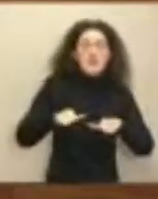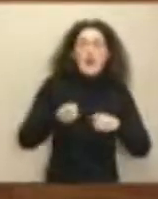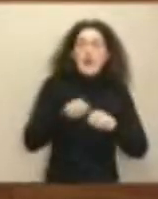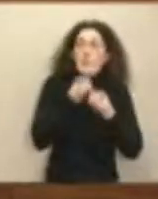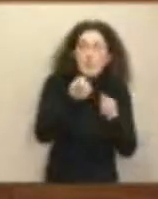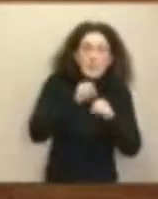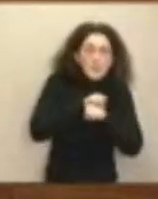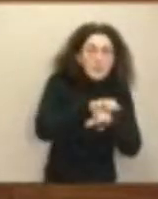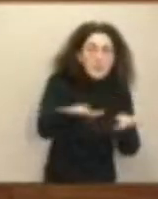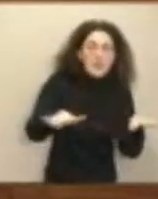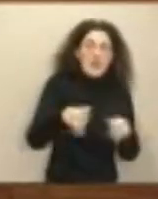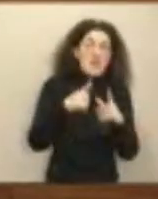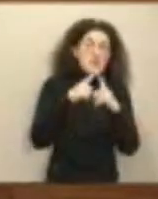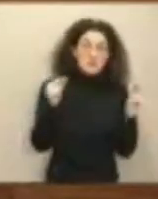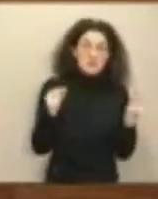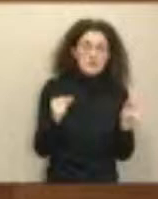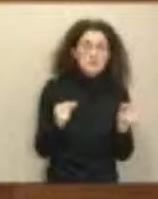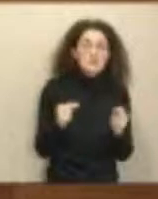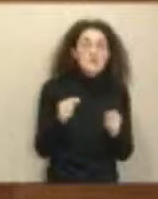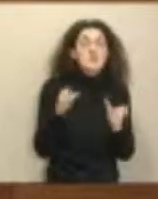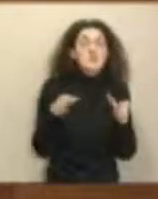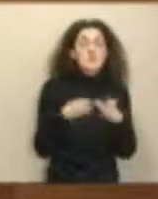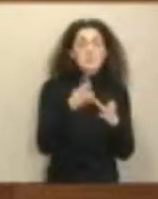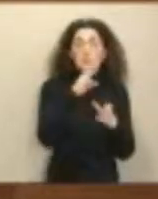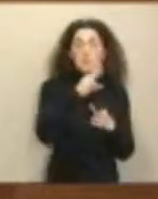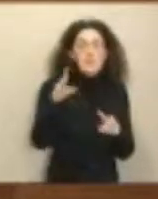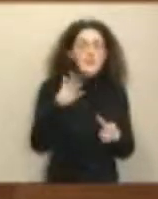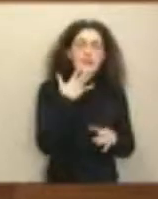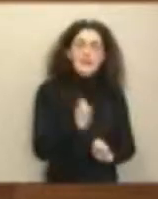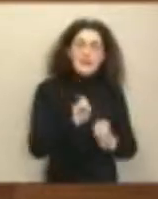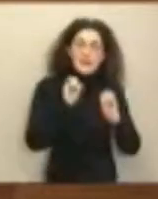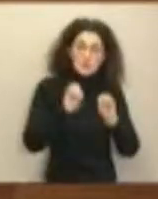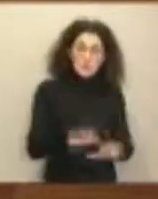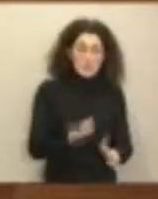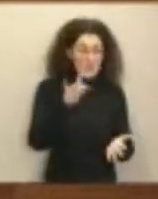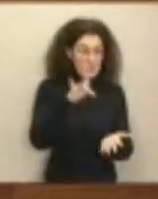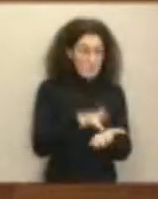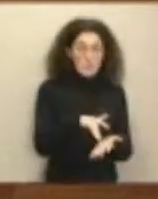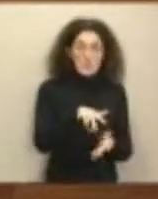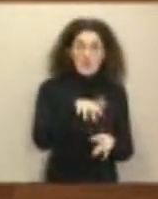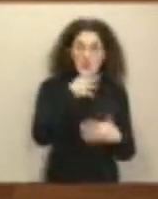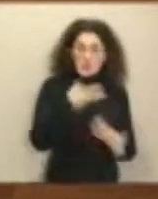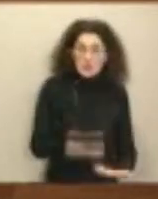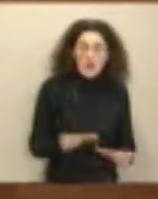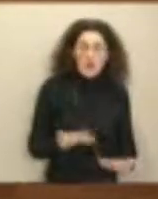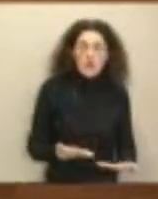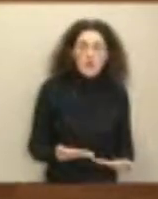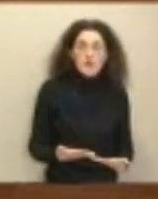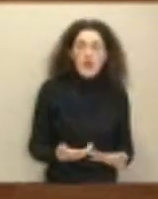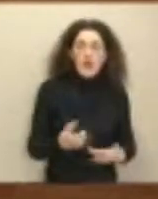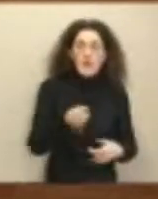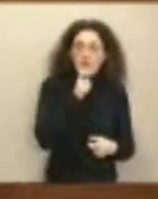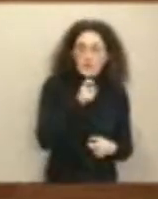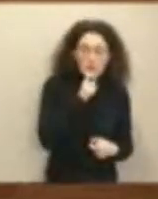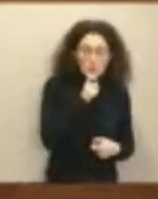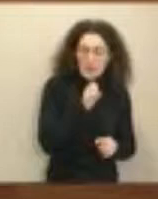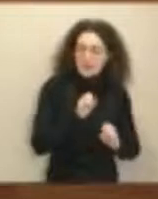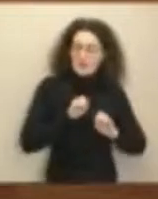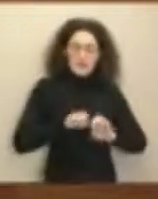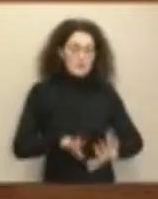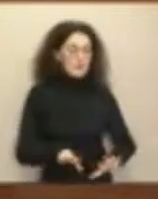los asturianos. El Partido Popular renuncia en estos momentos de dificultades,